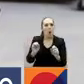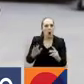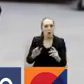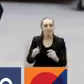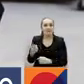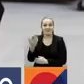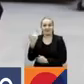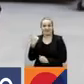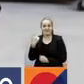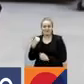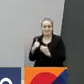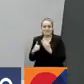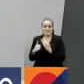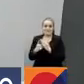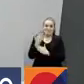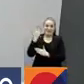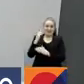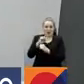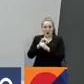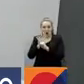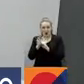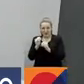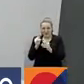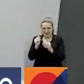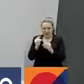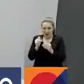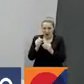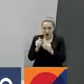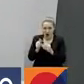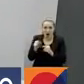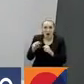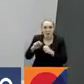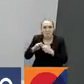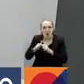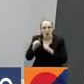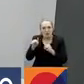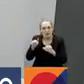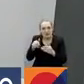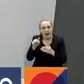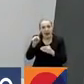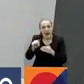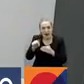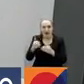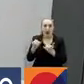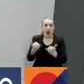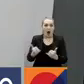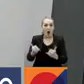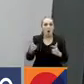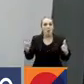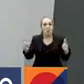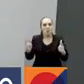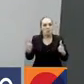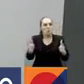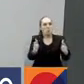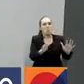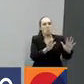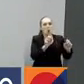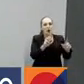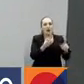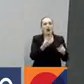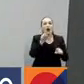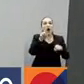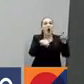estaba empezando a salir en las cuarentenas estrictas. En las 13 principales ciudades, la cifra fue un poco más alta, ubicándose